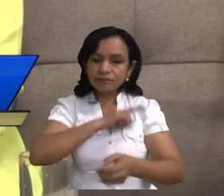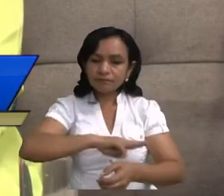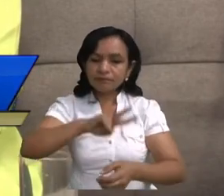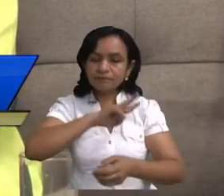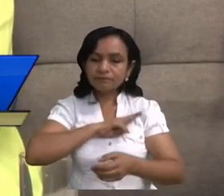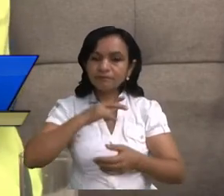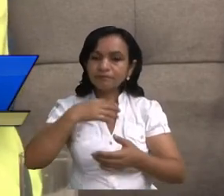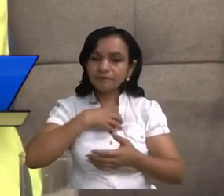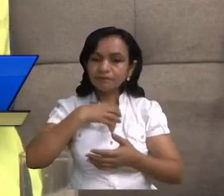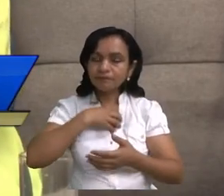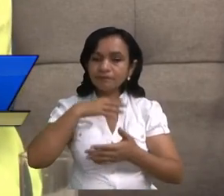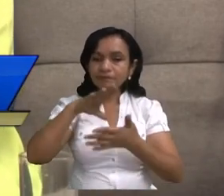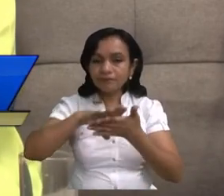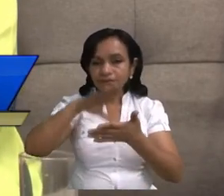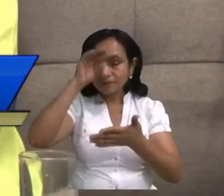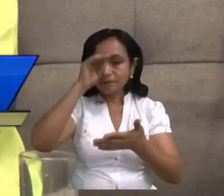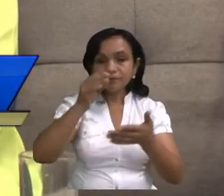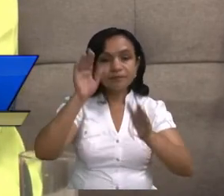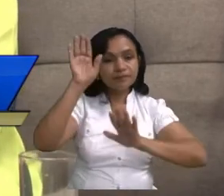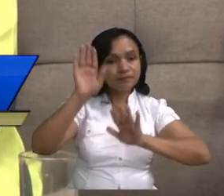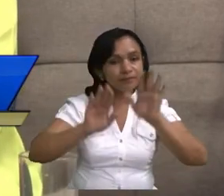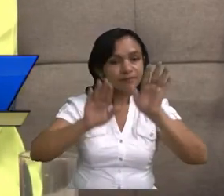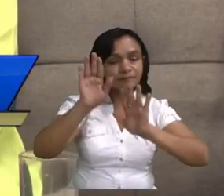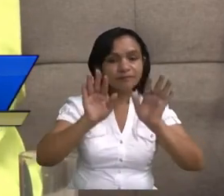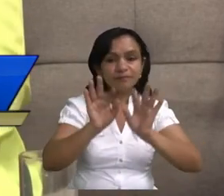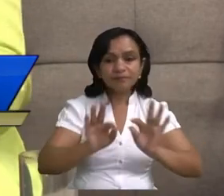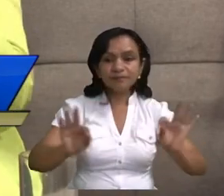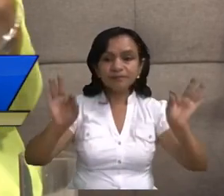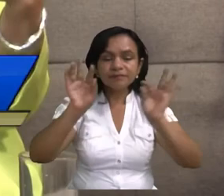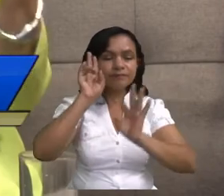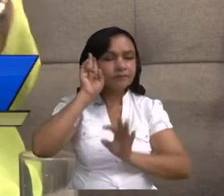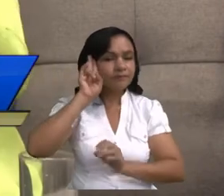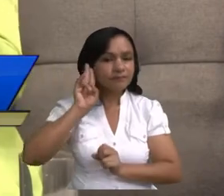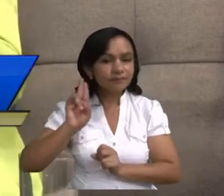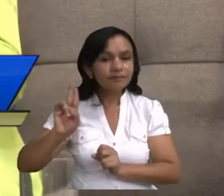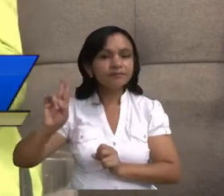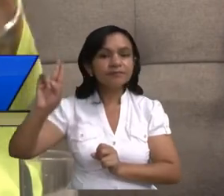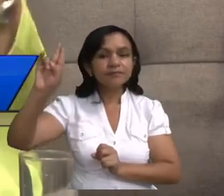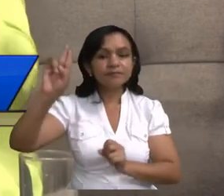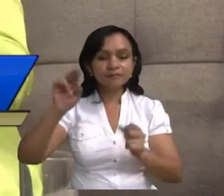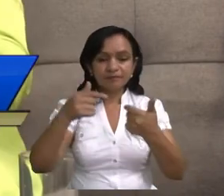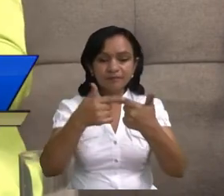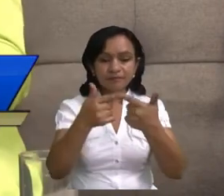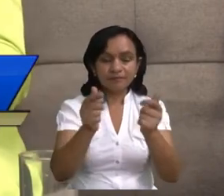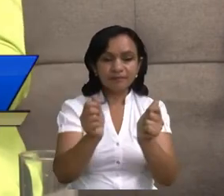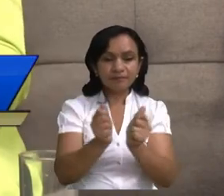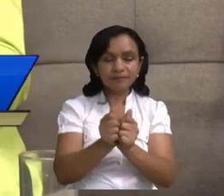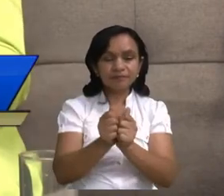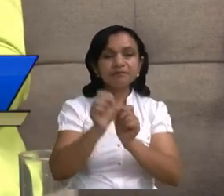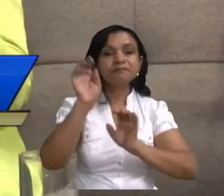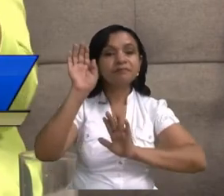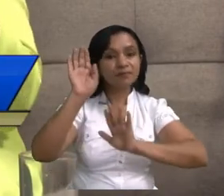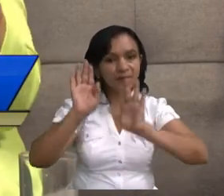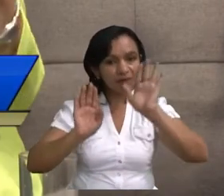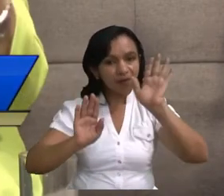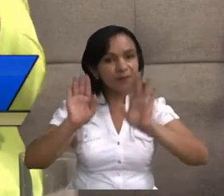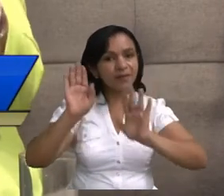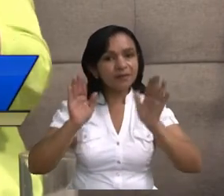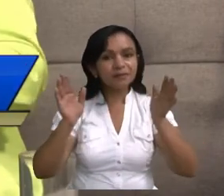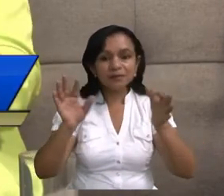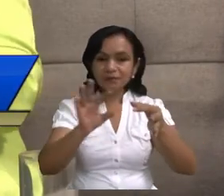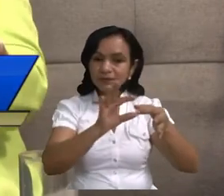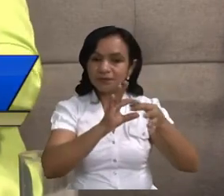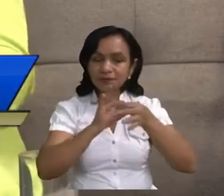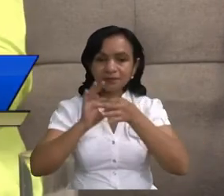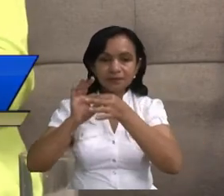hay una participación muy rica de todas nuestras universidades porque ellos se juntan en una sola participación, o sea,